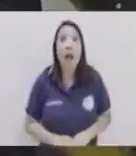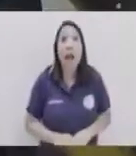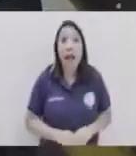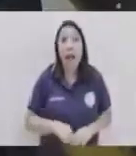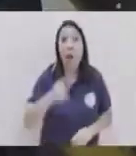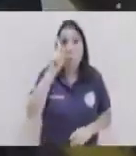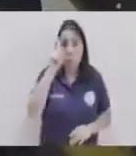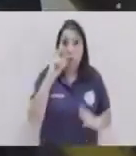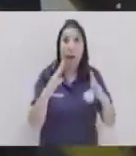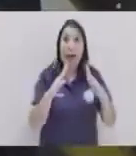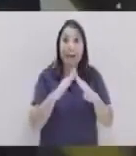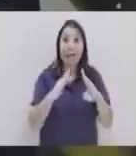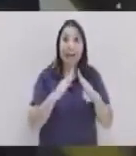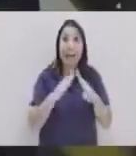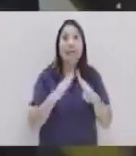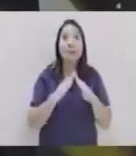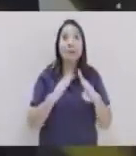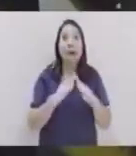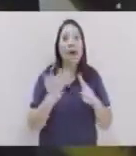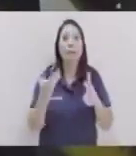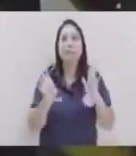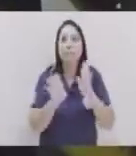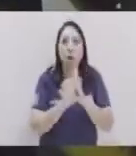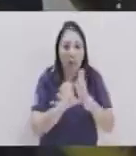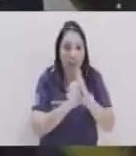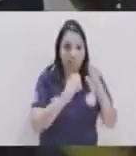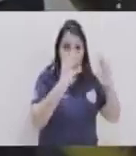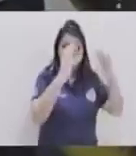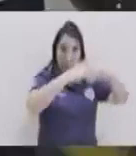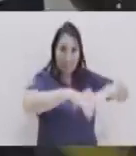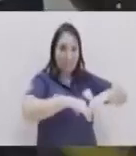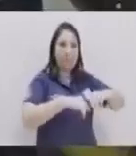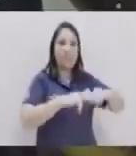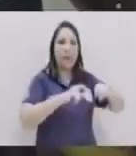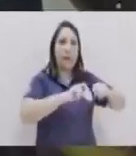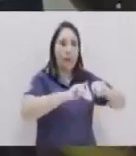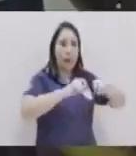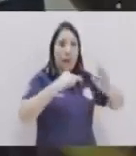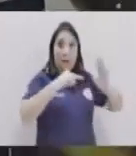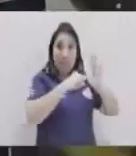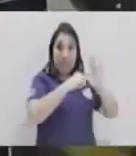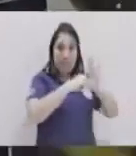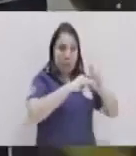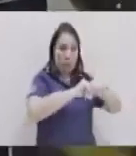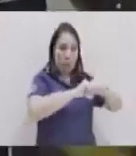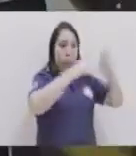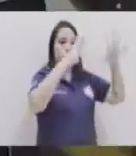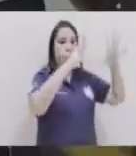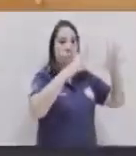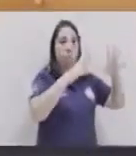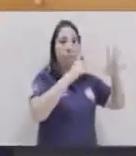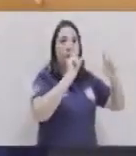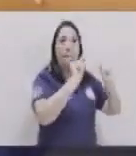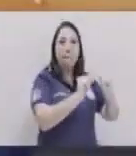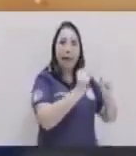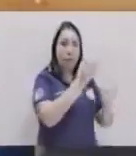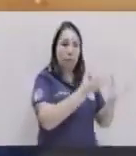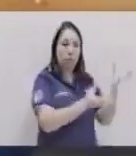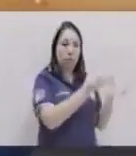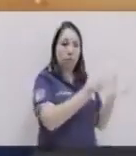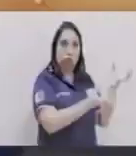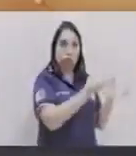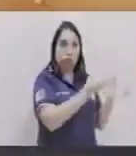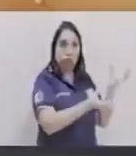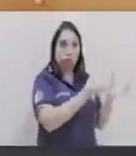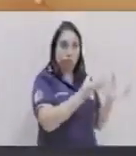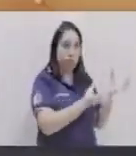casa ocurre que hay un cortocircuito y empieza a haber un incendio, entonces se puede